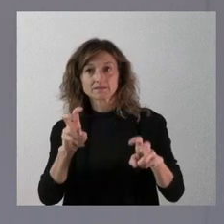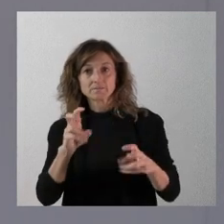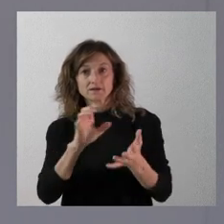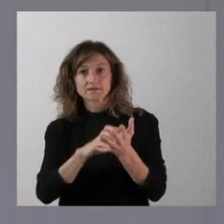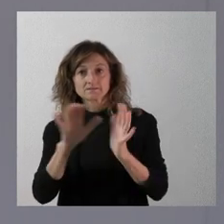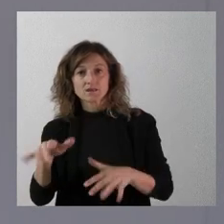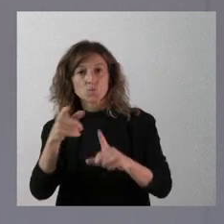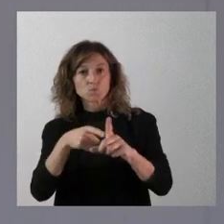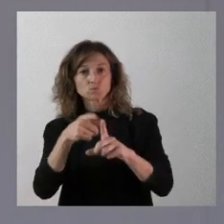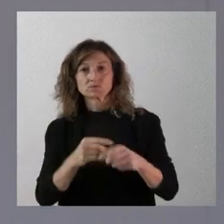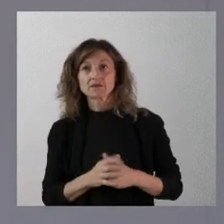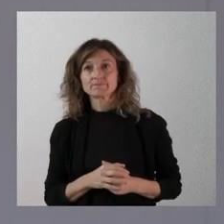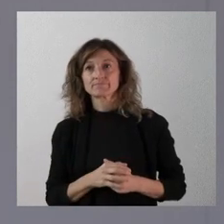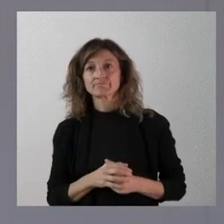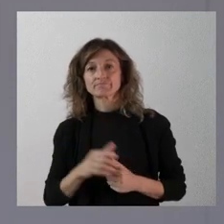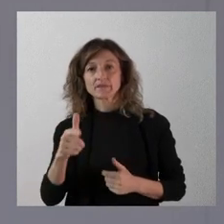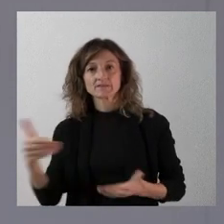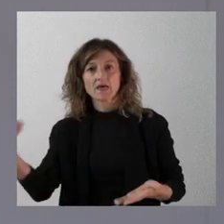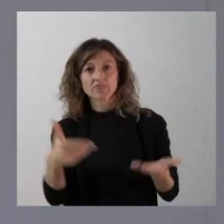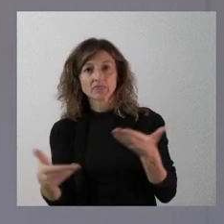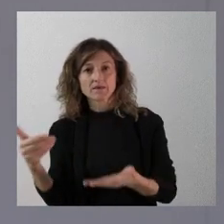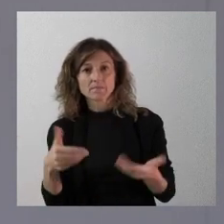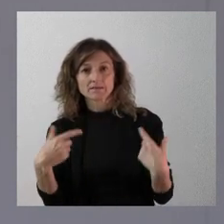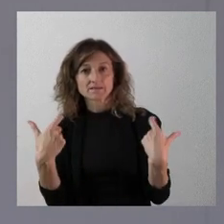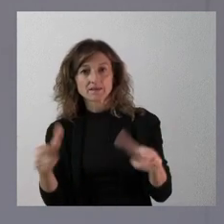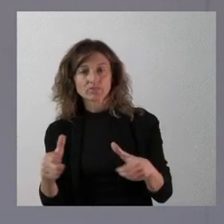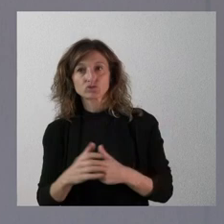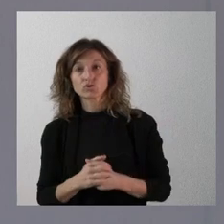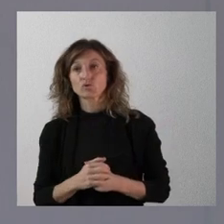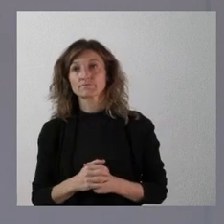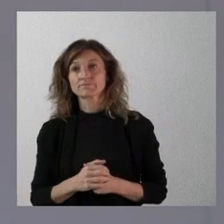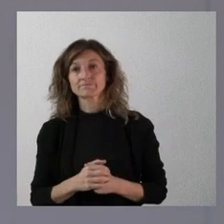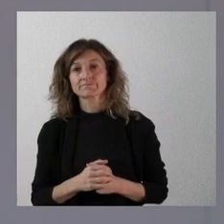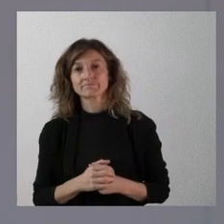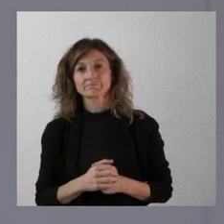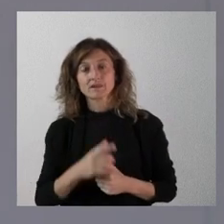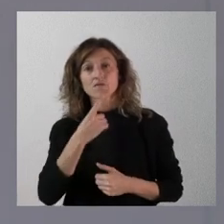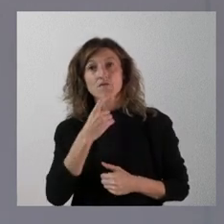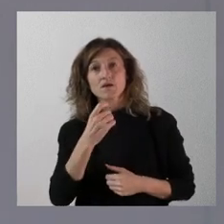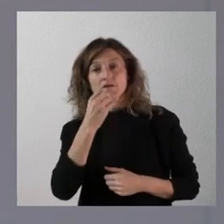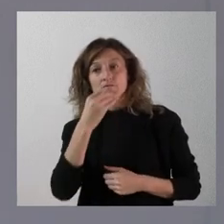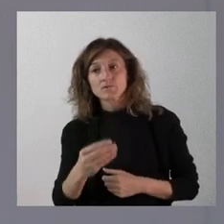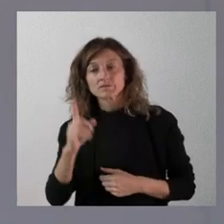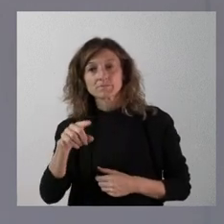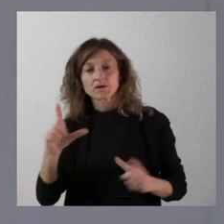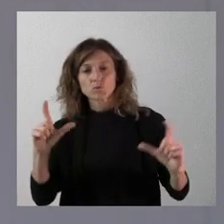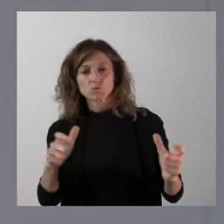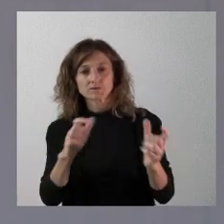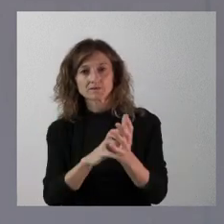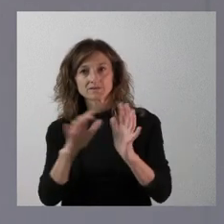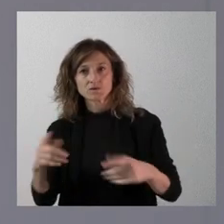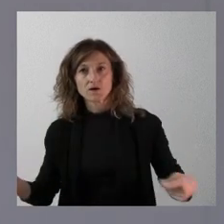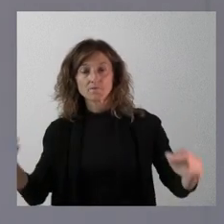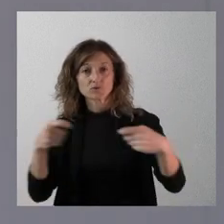nuestra comunidad Esta es una demanda que manifestaba el sector hubiera sido bueno también que junto con esta aportación de la junta de Castilla y león